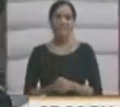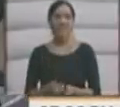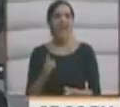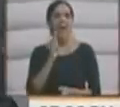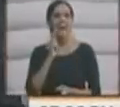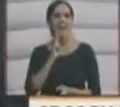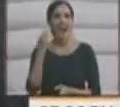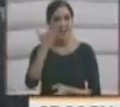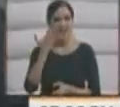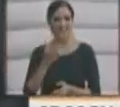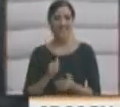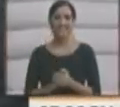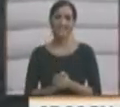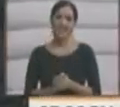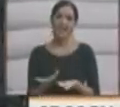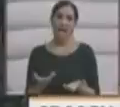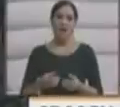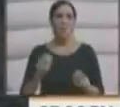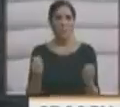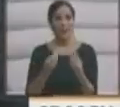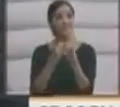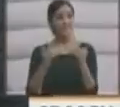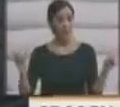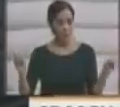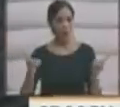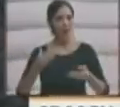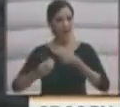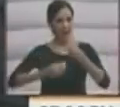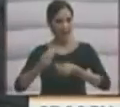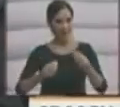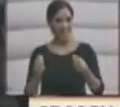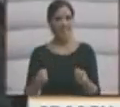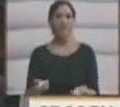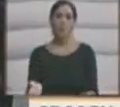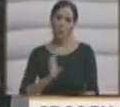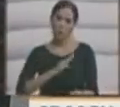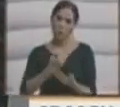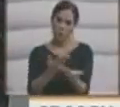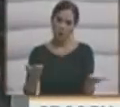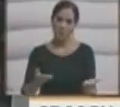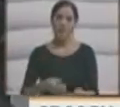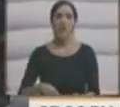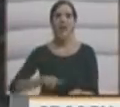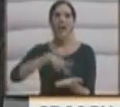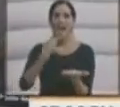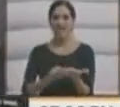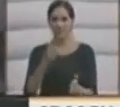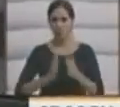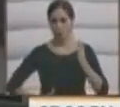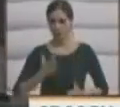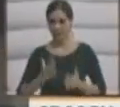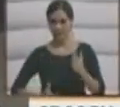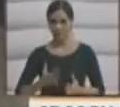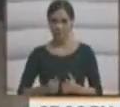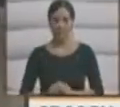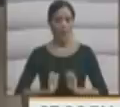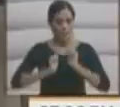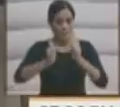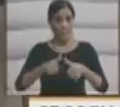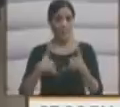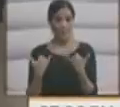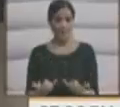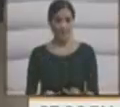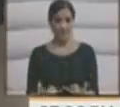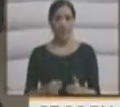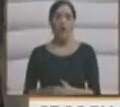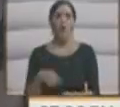Raquel Vegas, que hace más democrático este vuestro Cayendo y Corriendo. Empecemos ya con